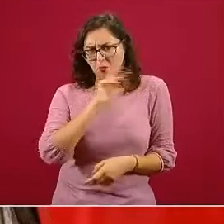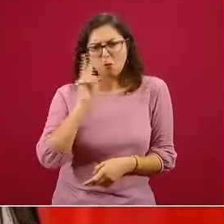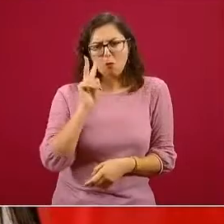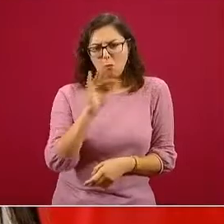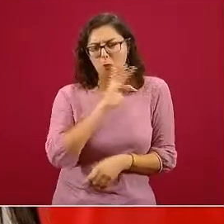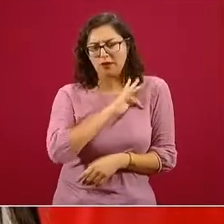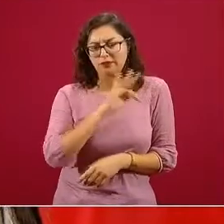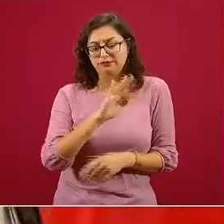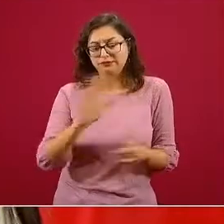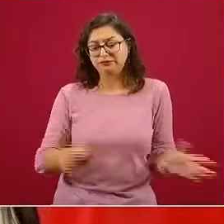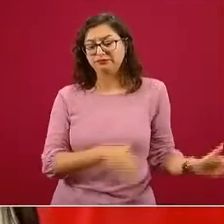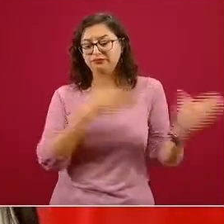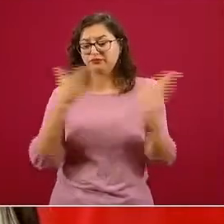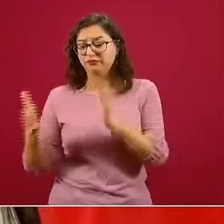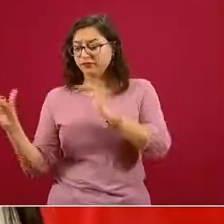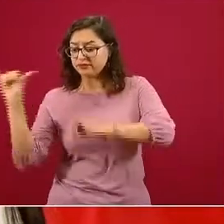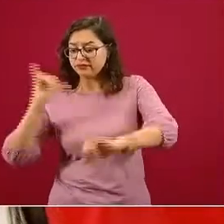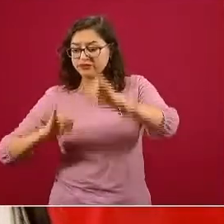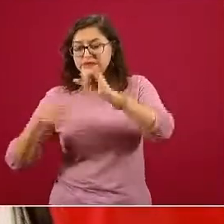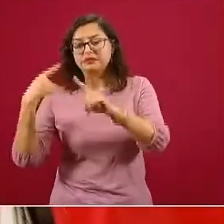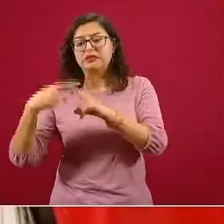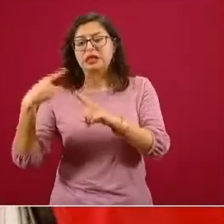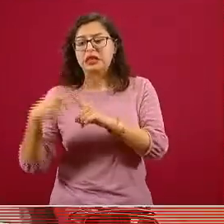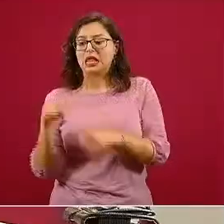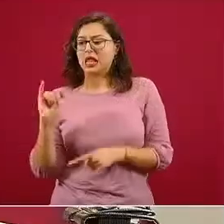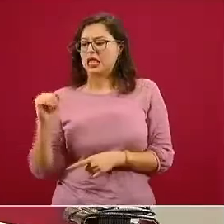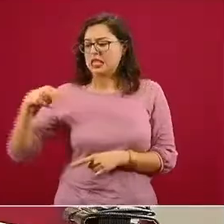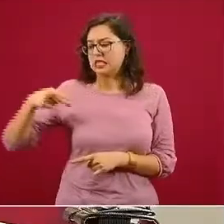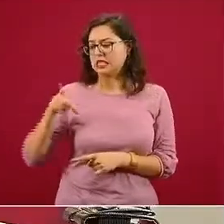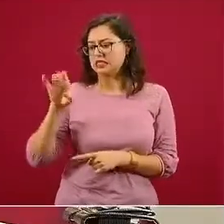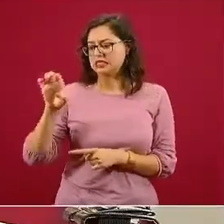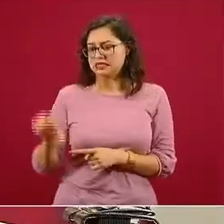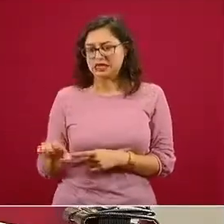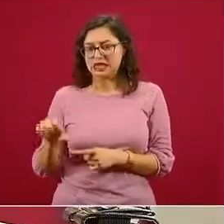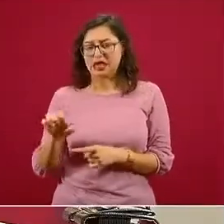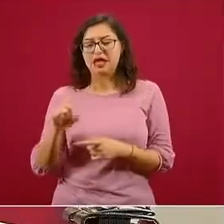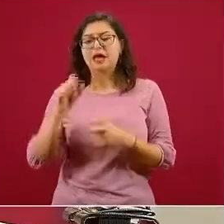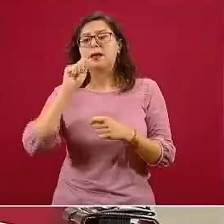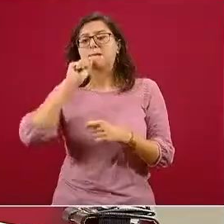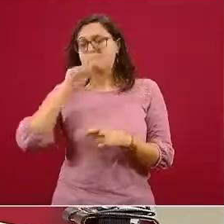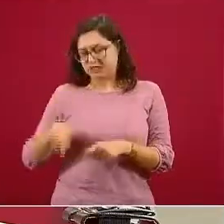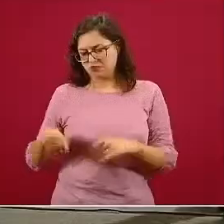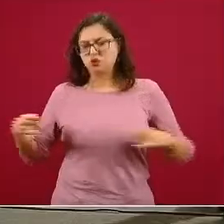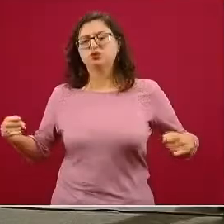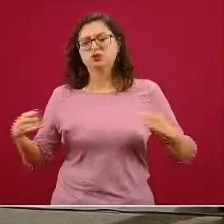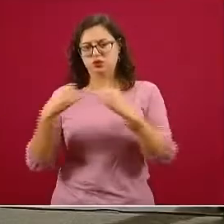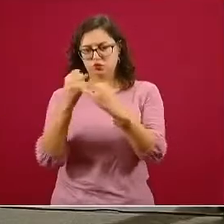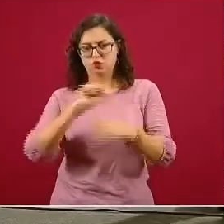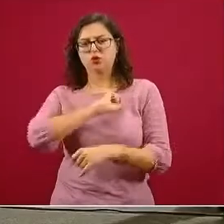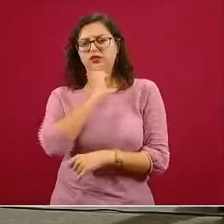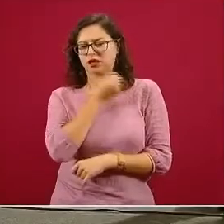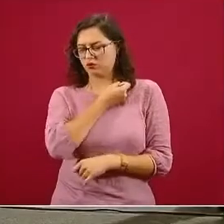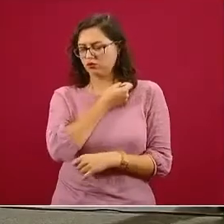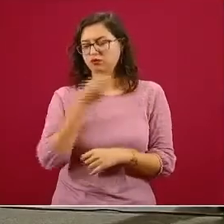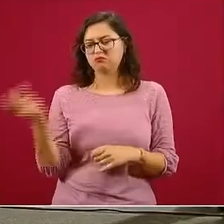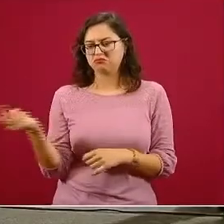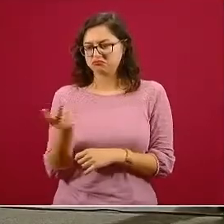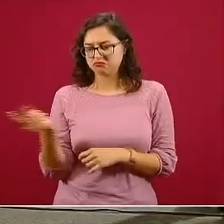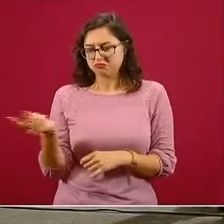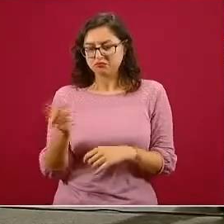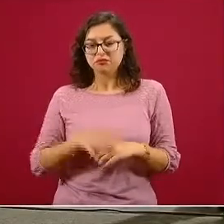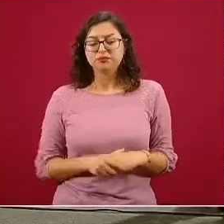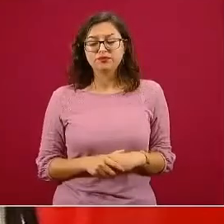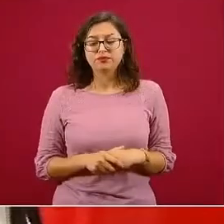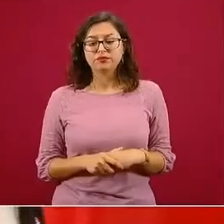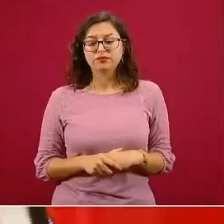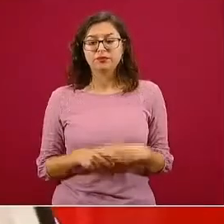de COVID se van al INDRE y una parte de validación se hacen en el propio Instituto de Salud Pública. Las